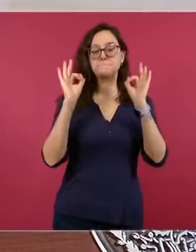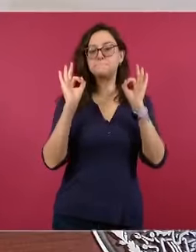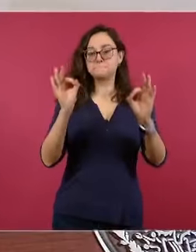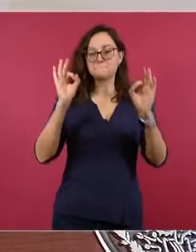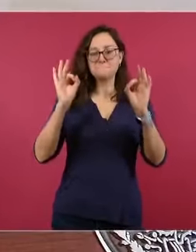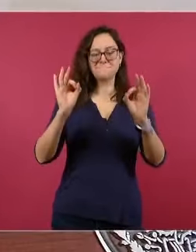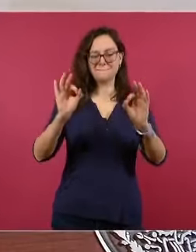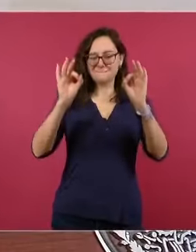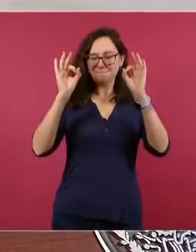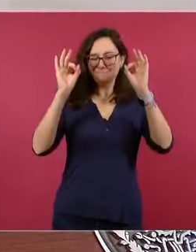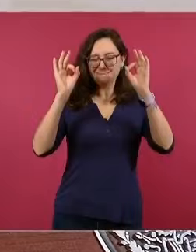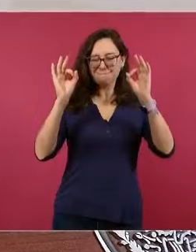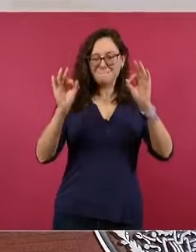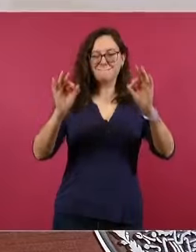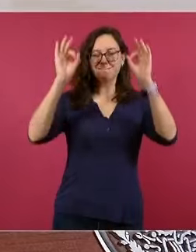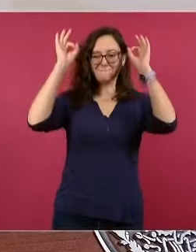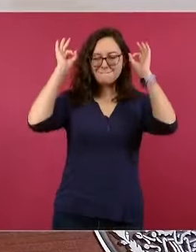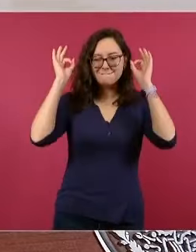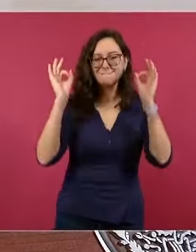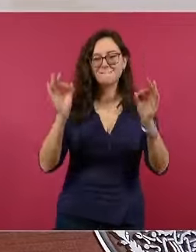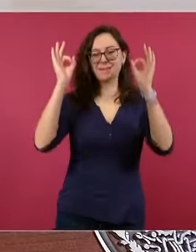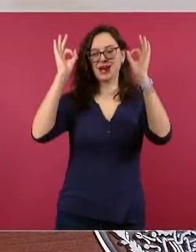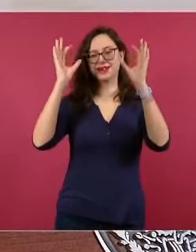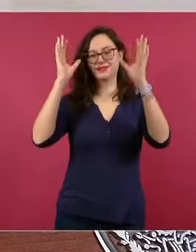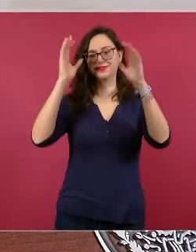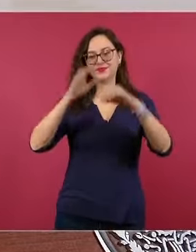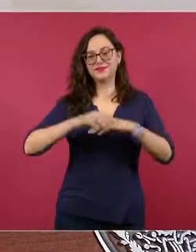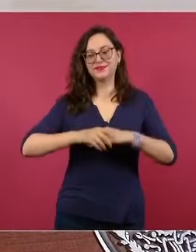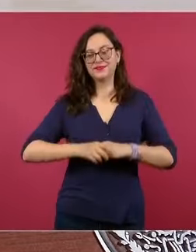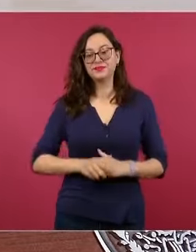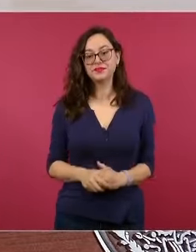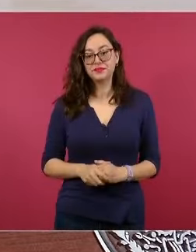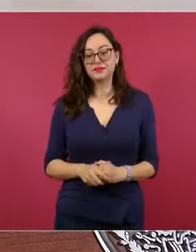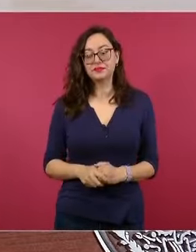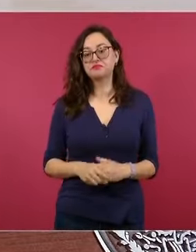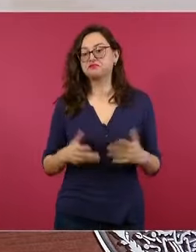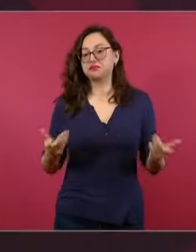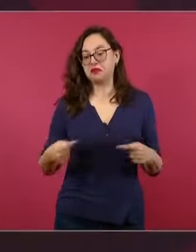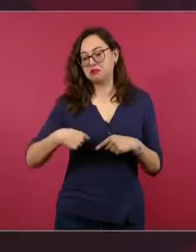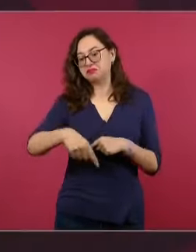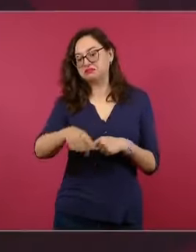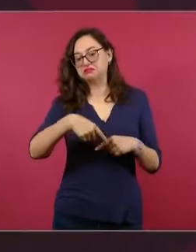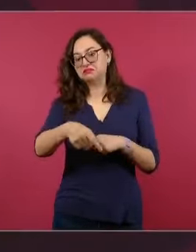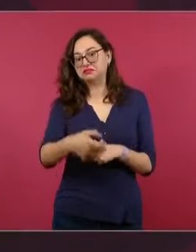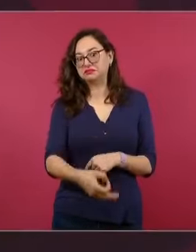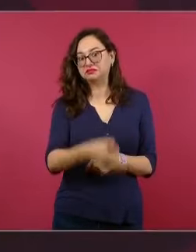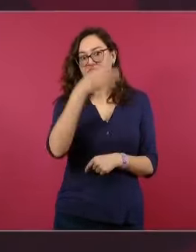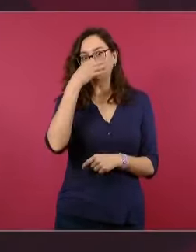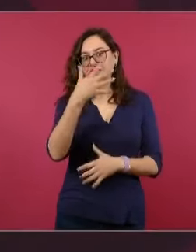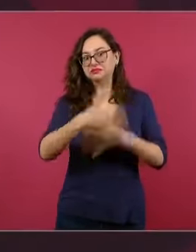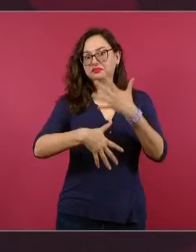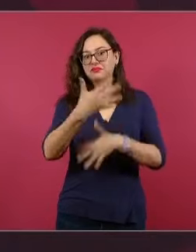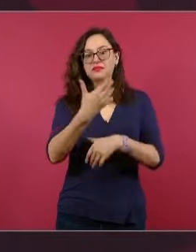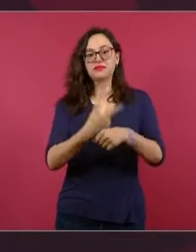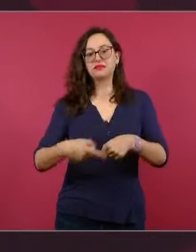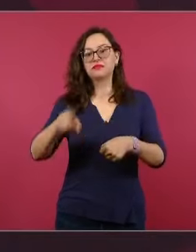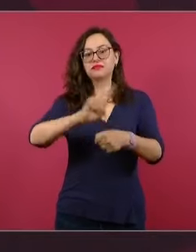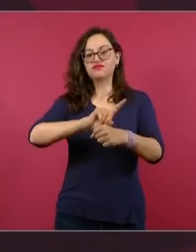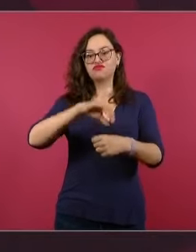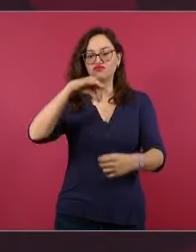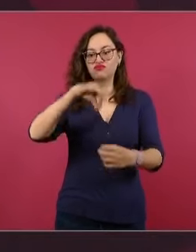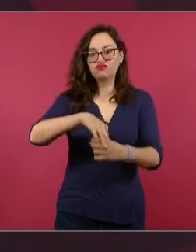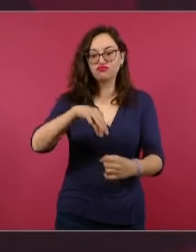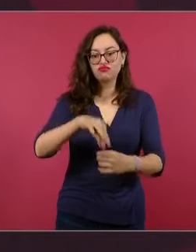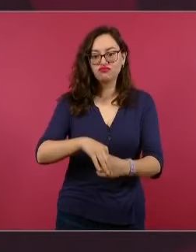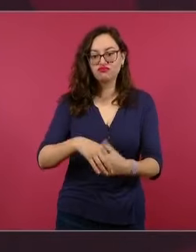fue un día en efecto intenso de manifestaciones y de